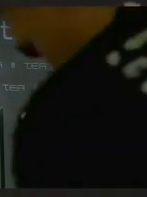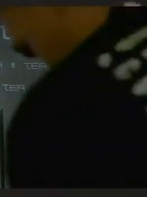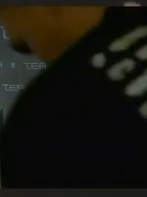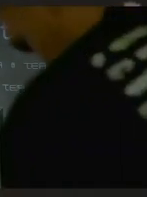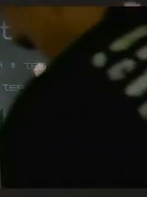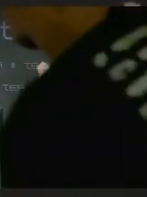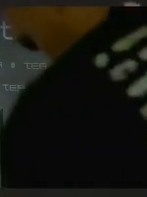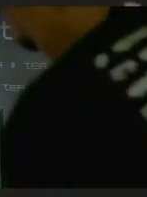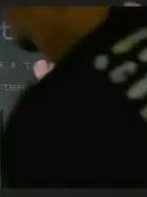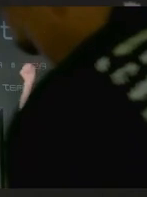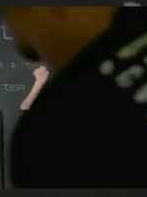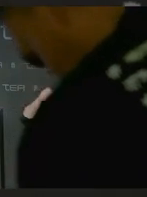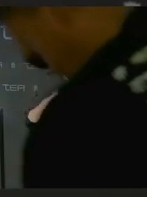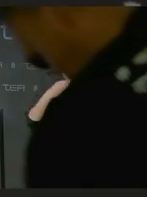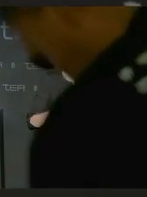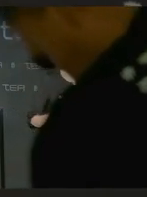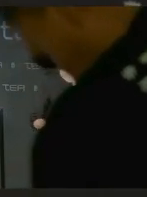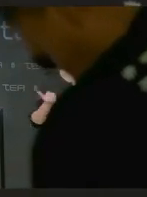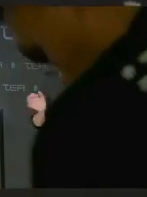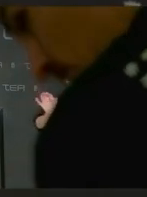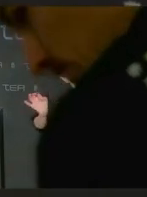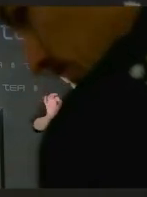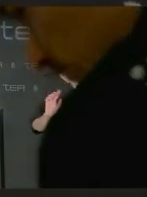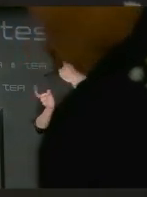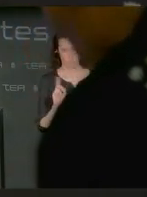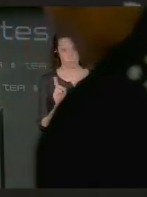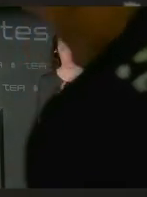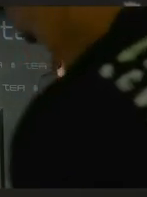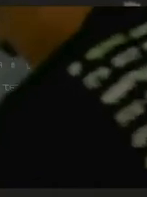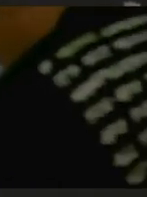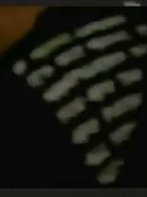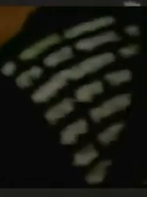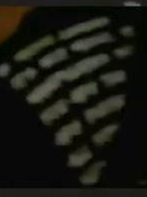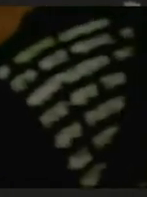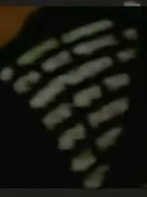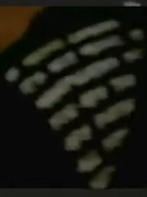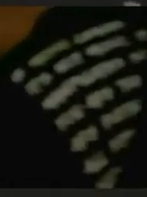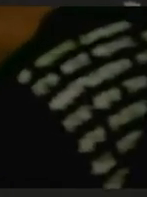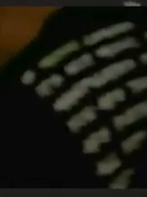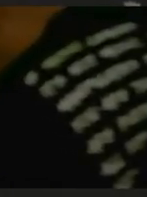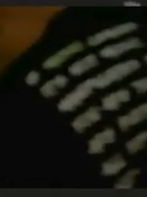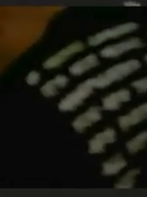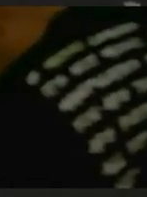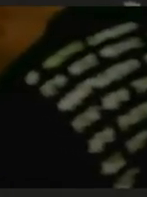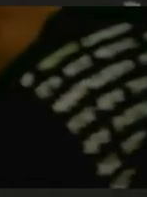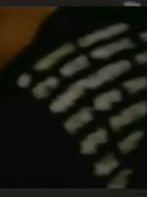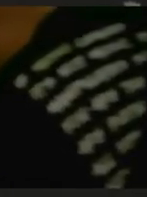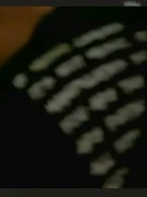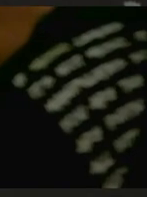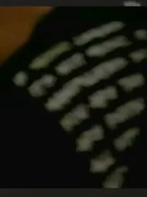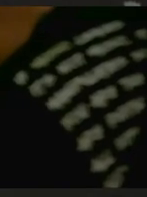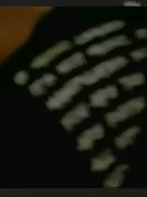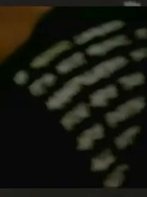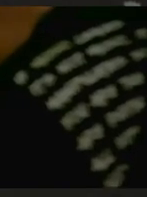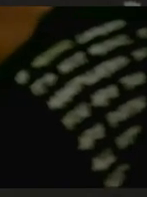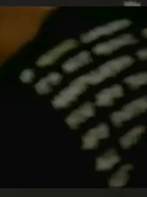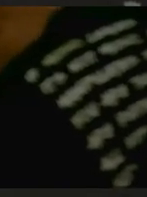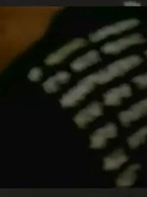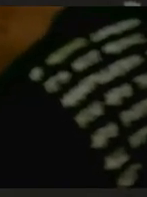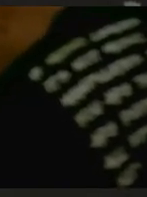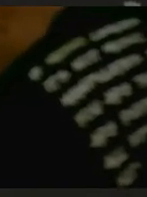europeas en los últimos años ya hemos visto que el sector ha ido ocupando espacio tanto en recomendaciones del parlamento como en actividades desarrolladas por la